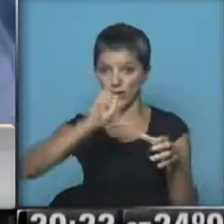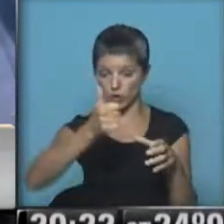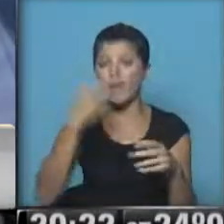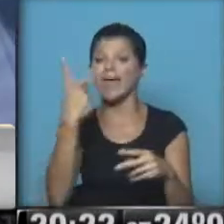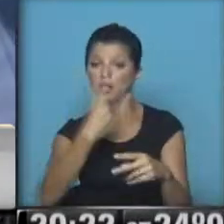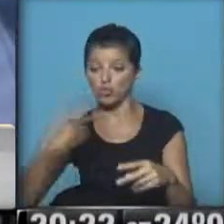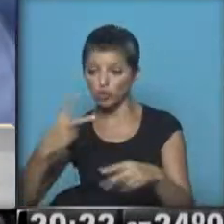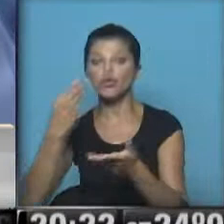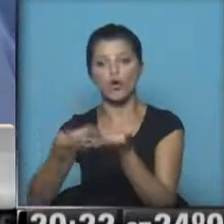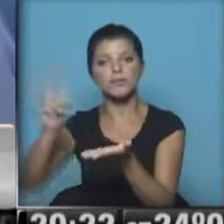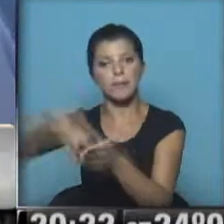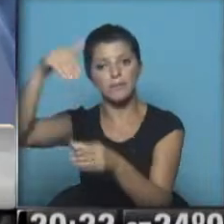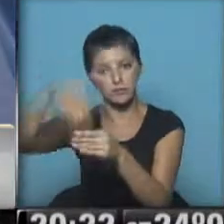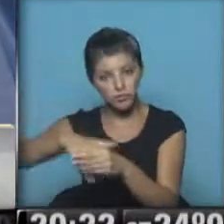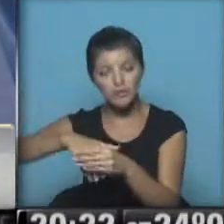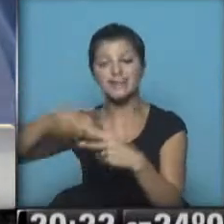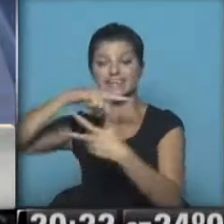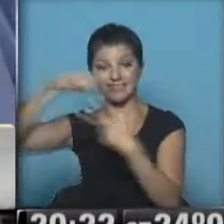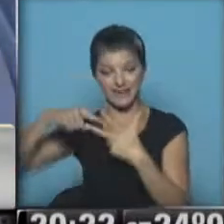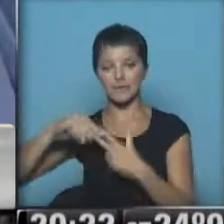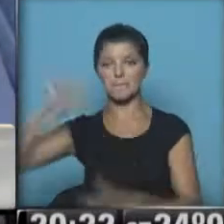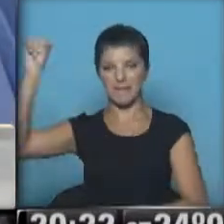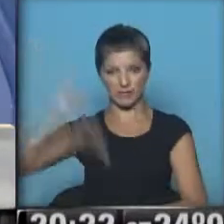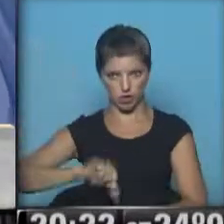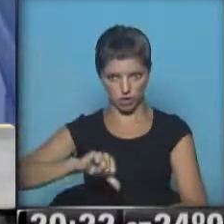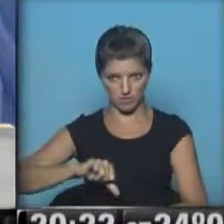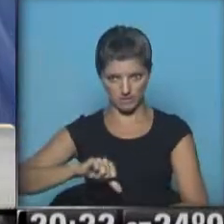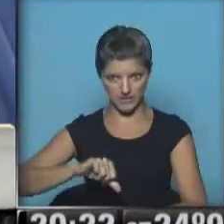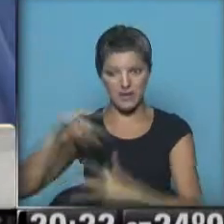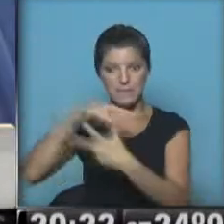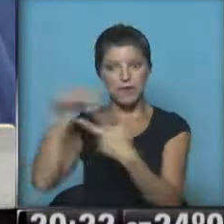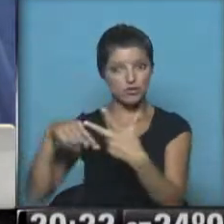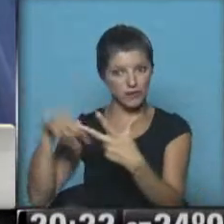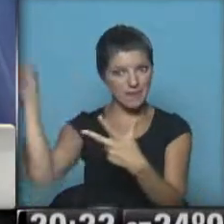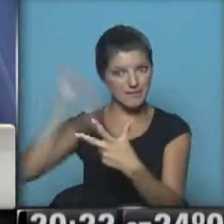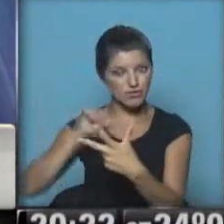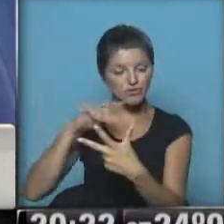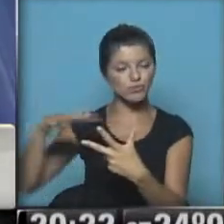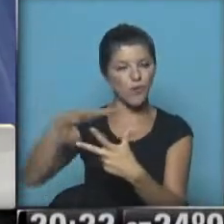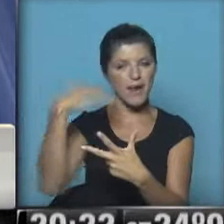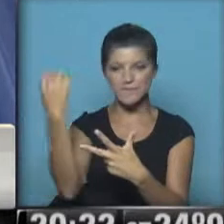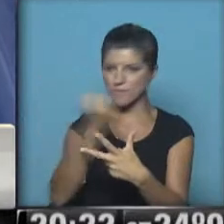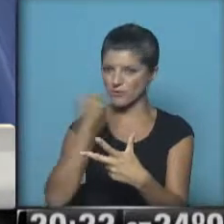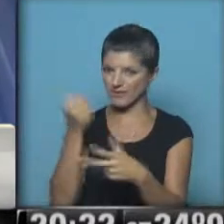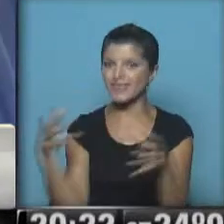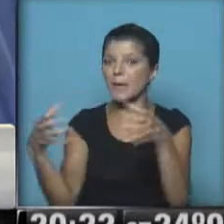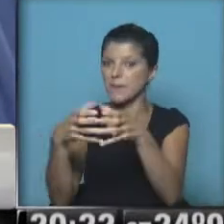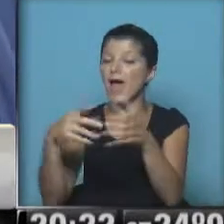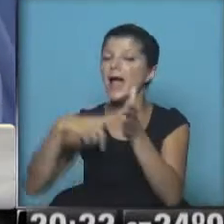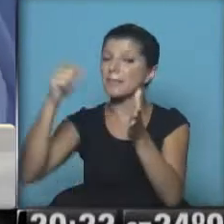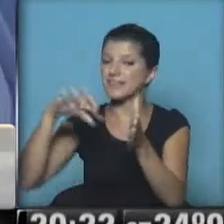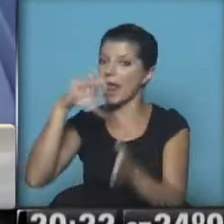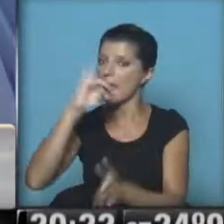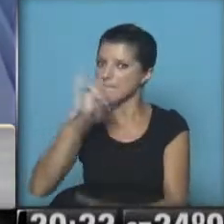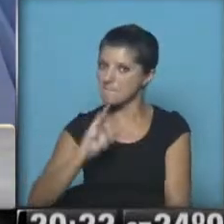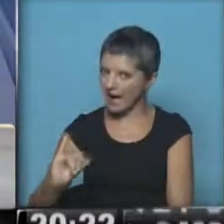vuelta y perdió en 3, pero perdió en un bastión fundamental que es el departamento de La Paz. Yo al principio les decía,